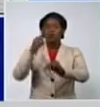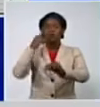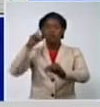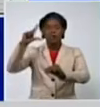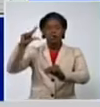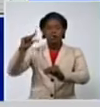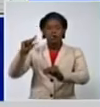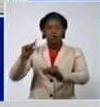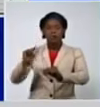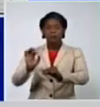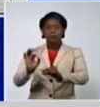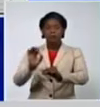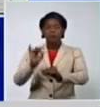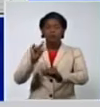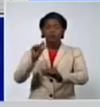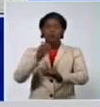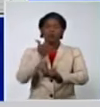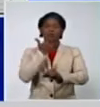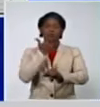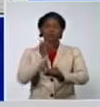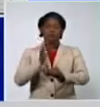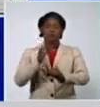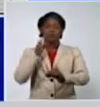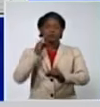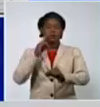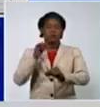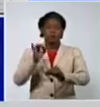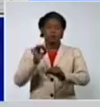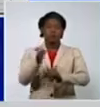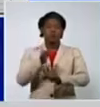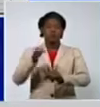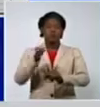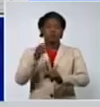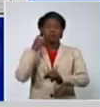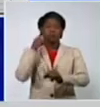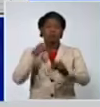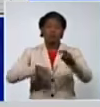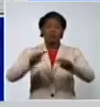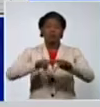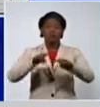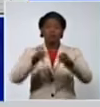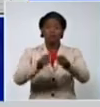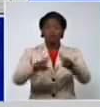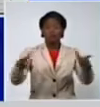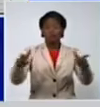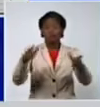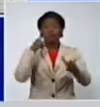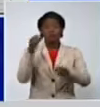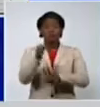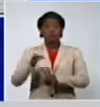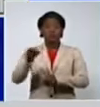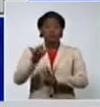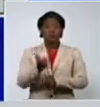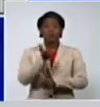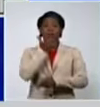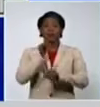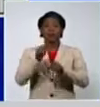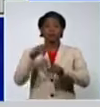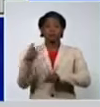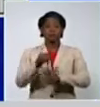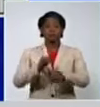como hemos dicho, y una dispersión en todos sus municipios. Mayabeque,